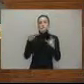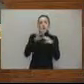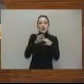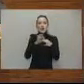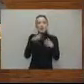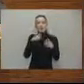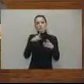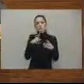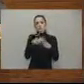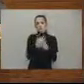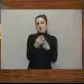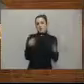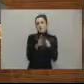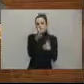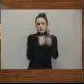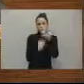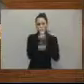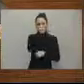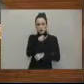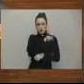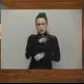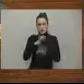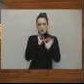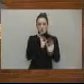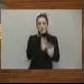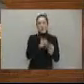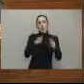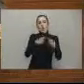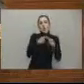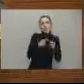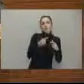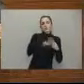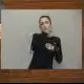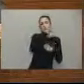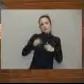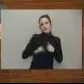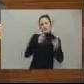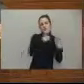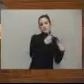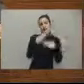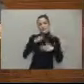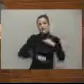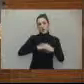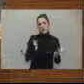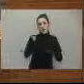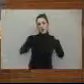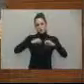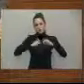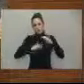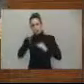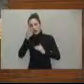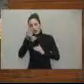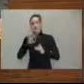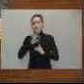de los usuarios. Bonos para jóvenes, para mayores de 65 años, para personas con movilidad reducida o para aquellos que se